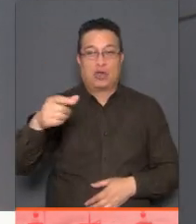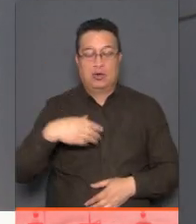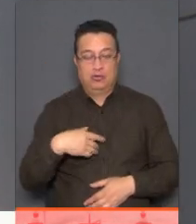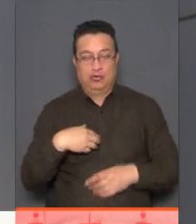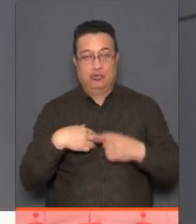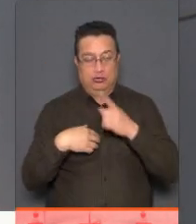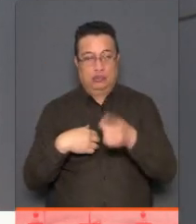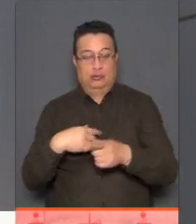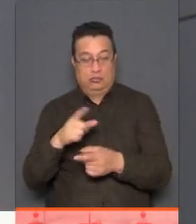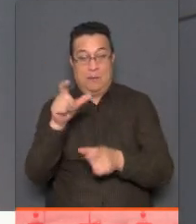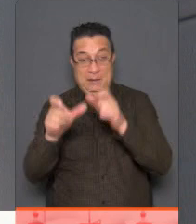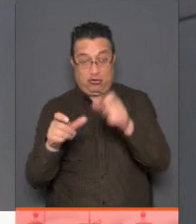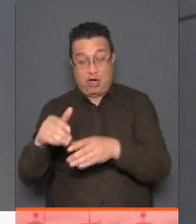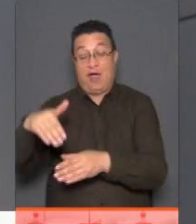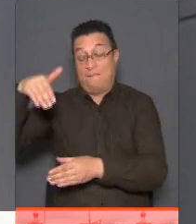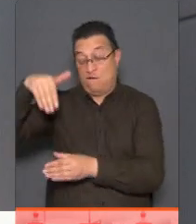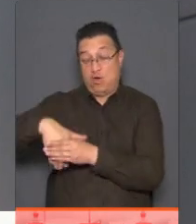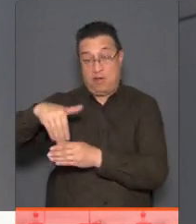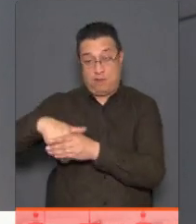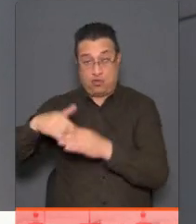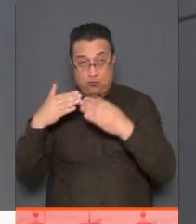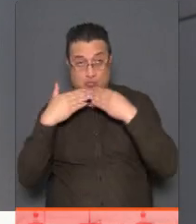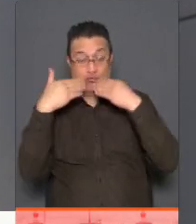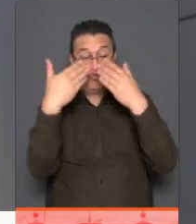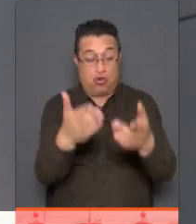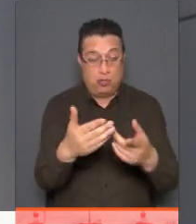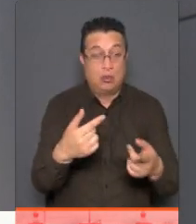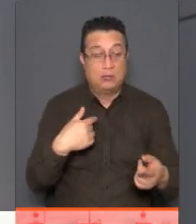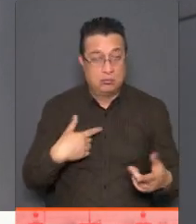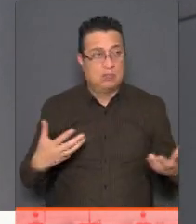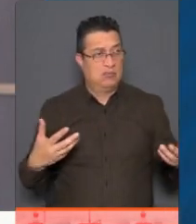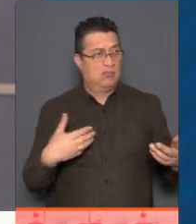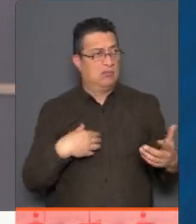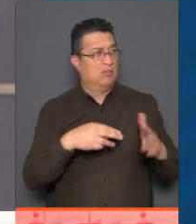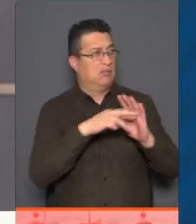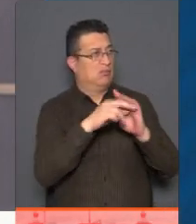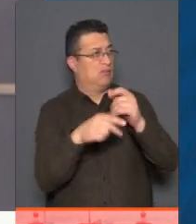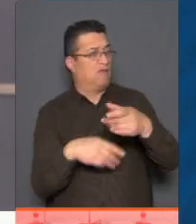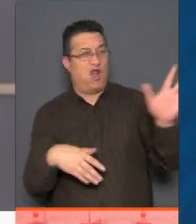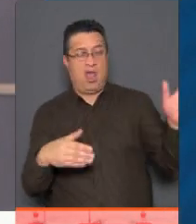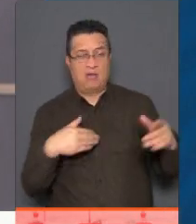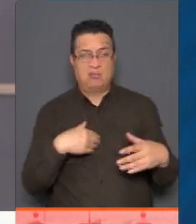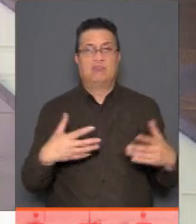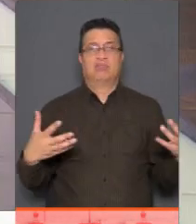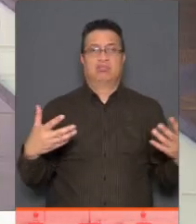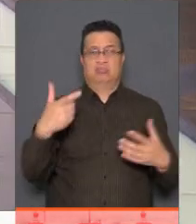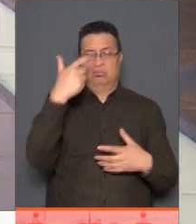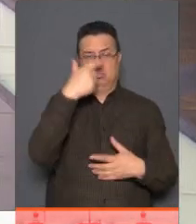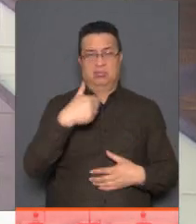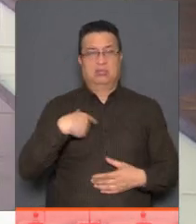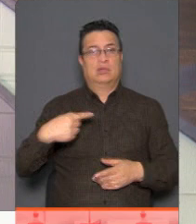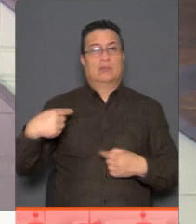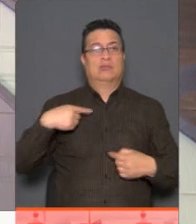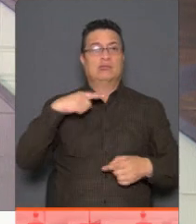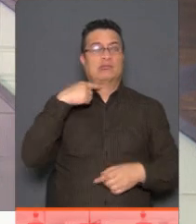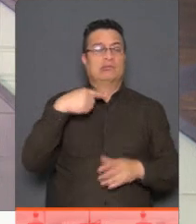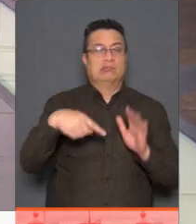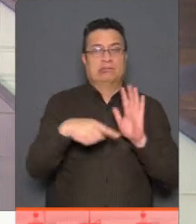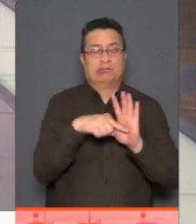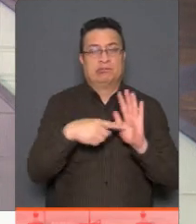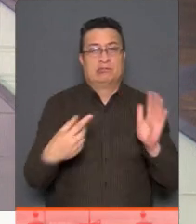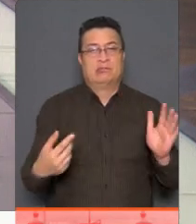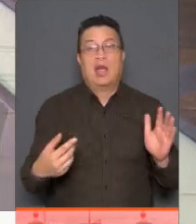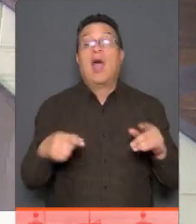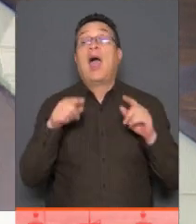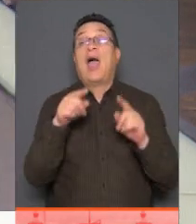el poder a nuestros parlamentarios los que nos veríamos afectados no tener una representación. Y aquí vemos claramente, Axel, cómo, mira, hacia el fondo